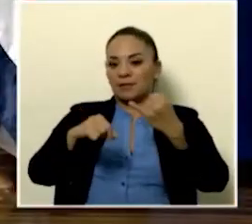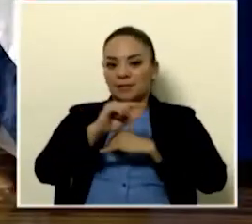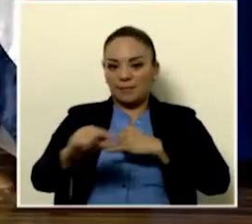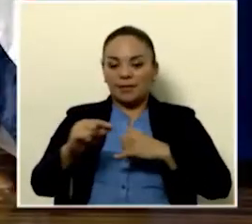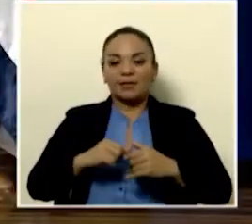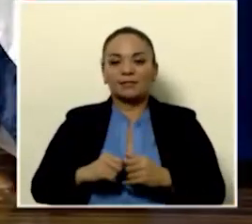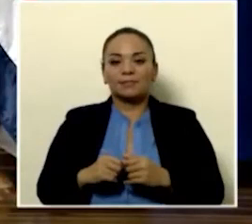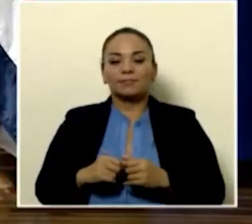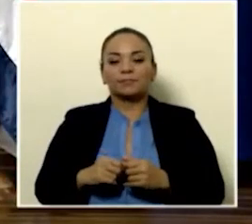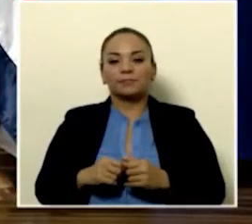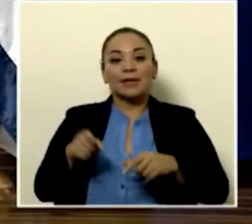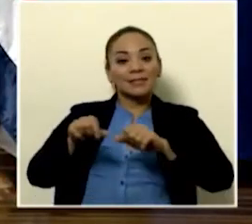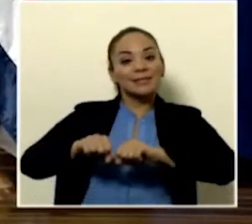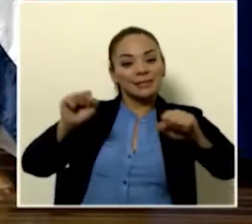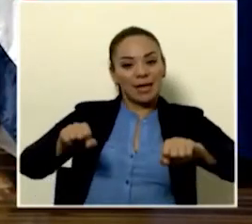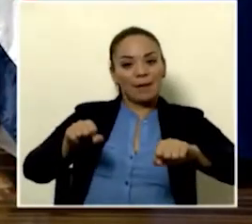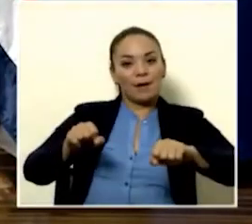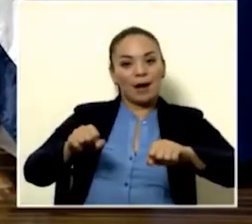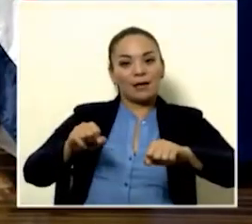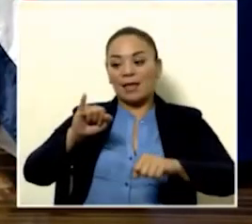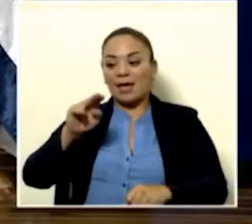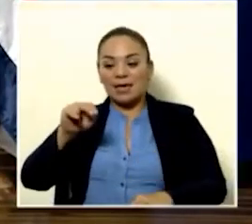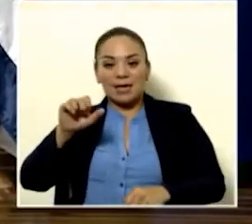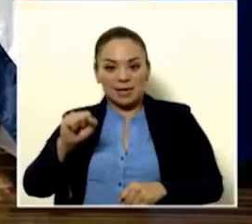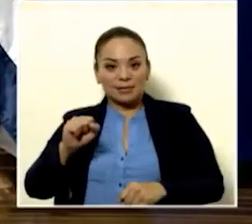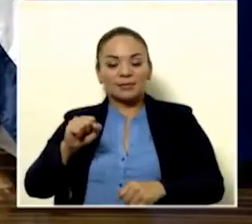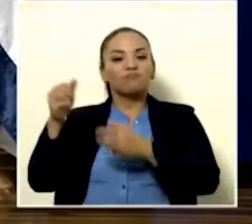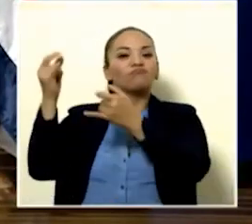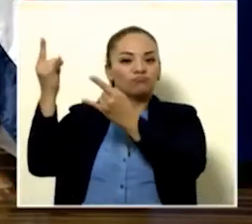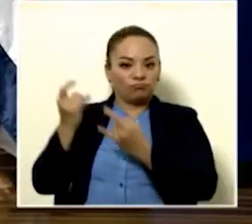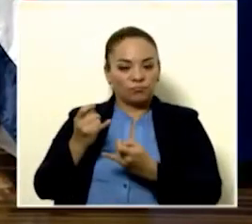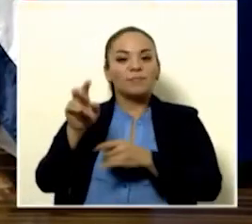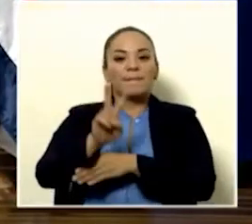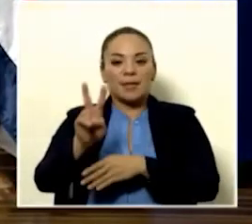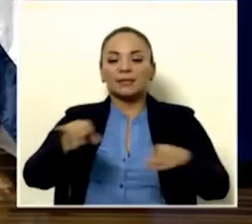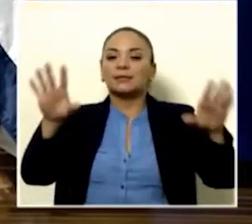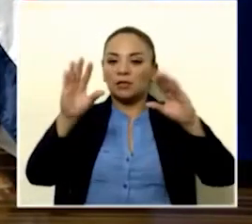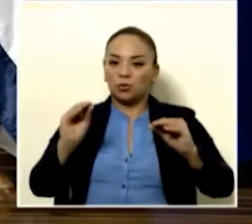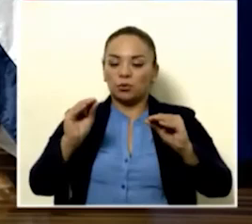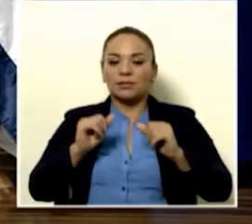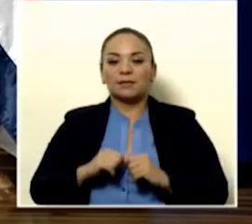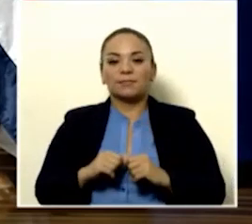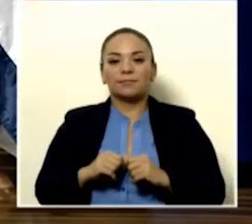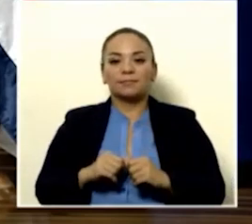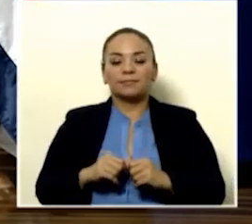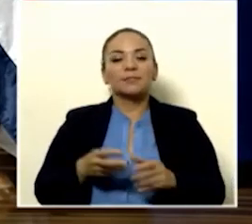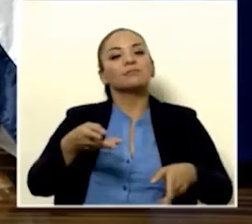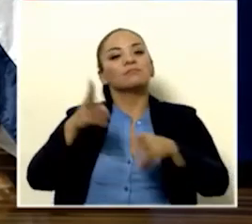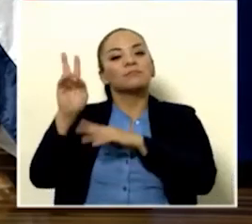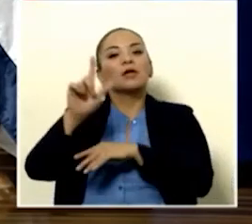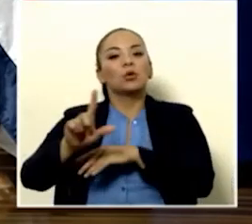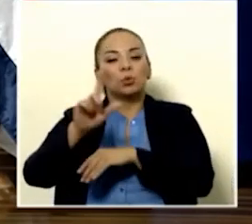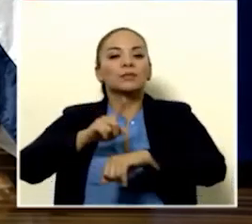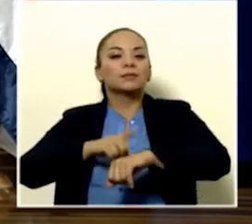sistema del Instituto Nacional de Seguros se va a bajar el viernes en la noche y se va a subir el